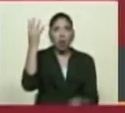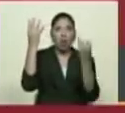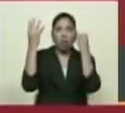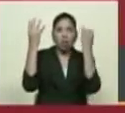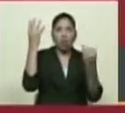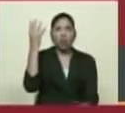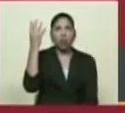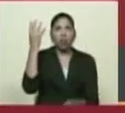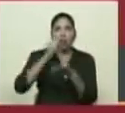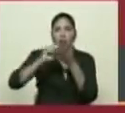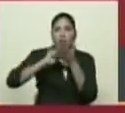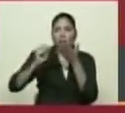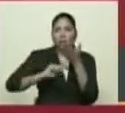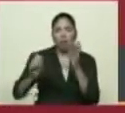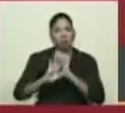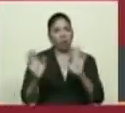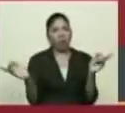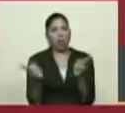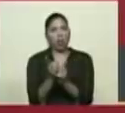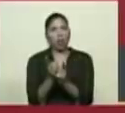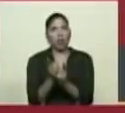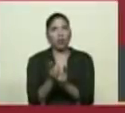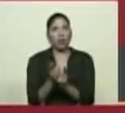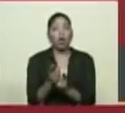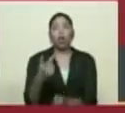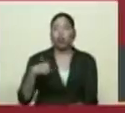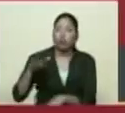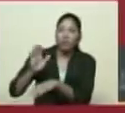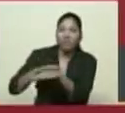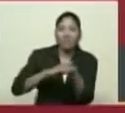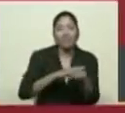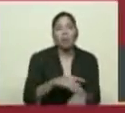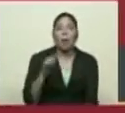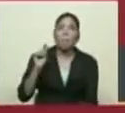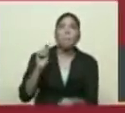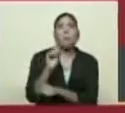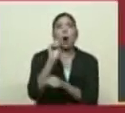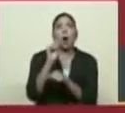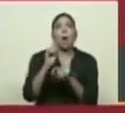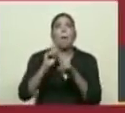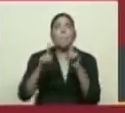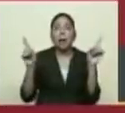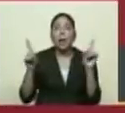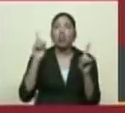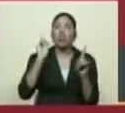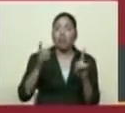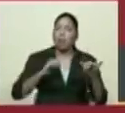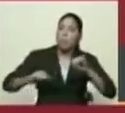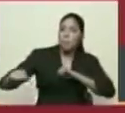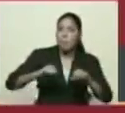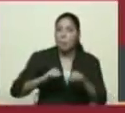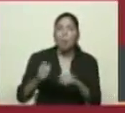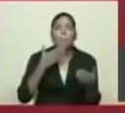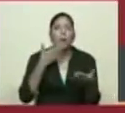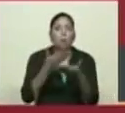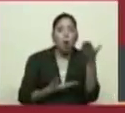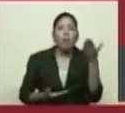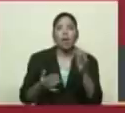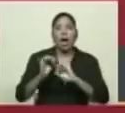Yo llamo a la crítica y a la autocrítica desde la práctica